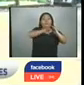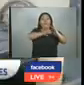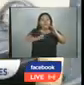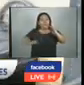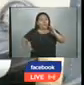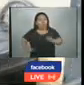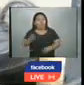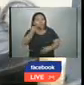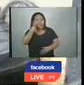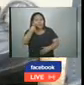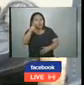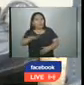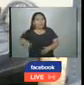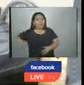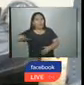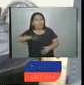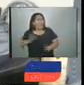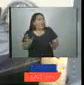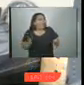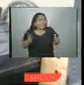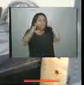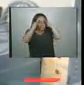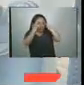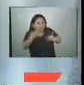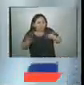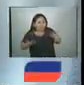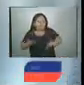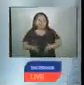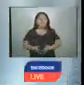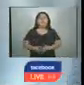Conozca dónde está ubicado y los servicios que ofrece.